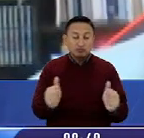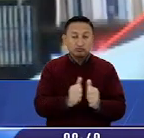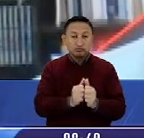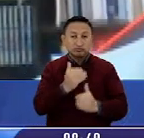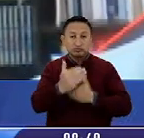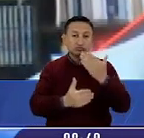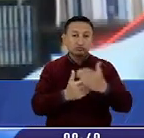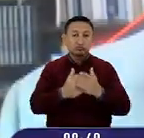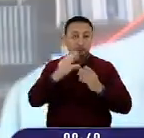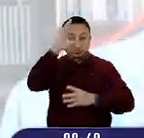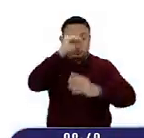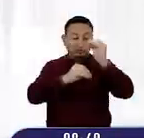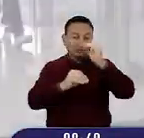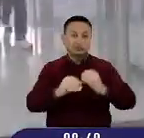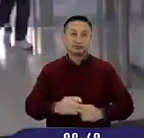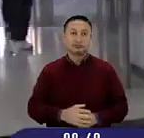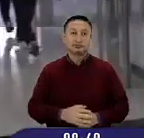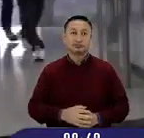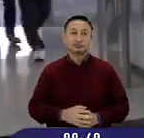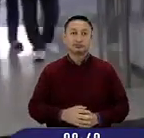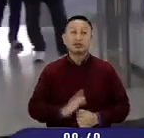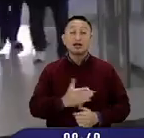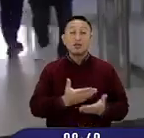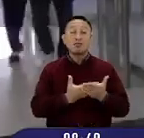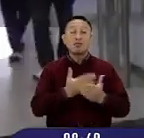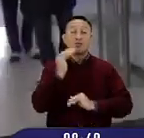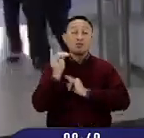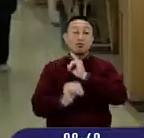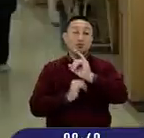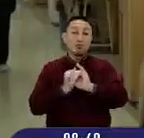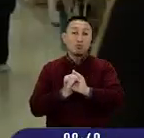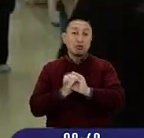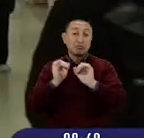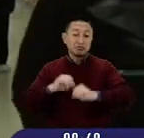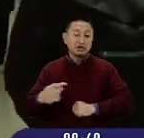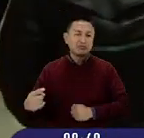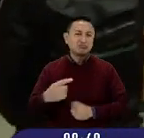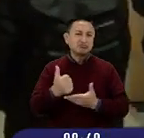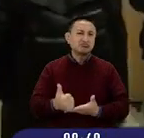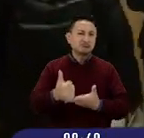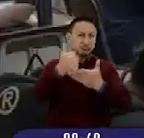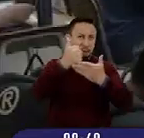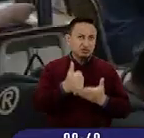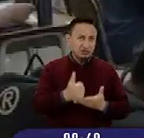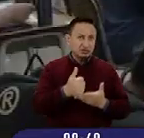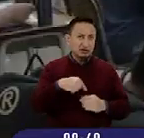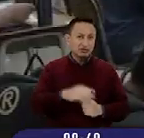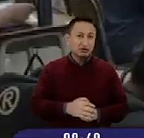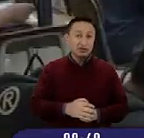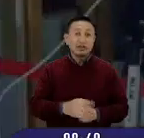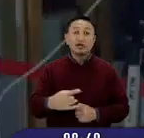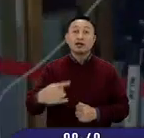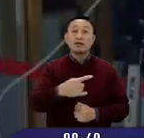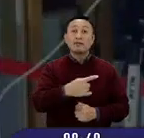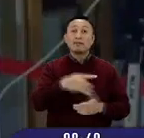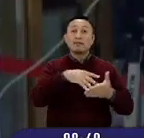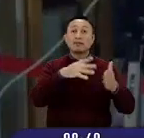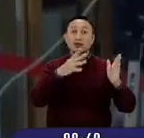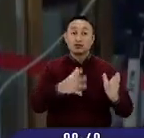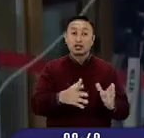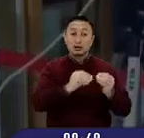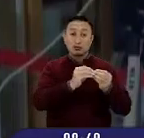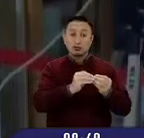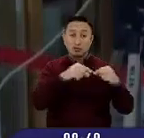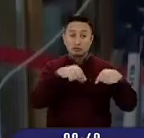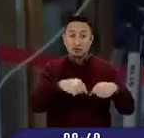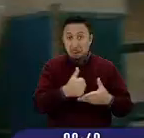la enseñanza-aprendizaje. Los modelos internacionales podrían servir de inspiración para mejorar las condiciones en las cuales se forman los